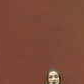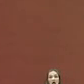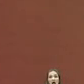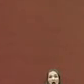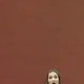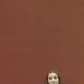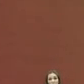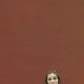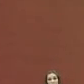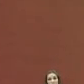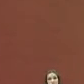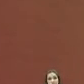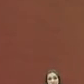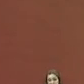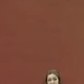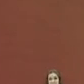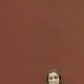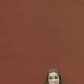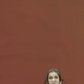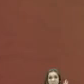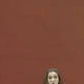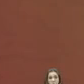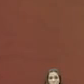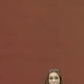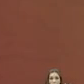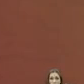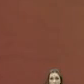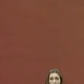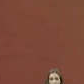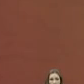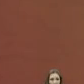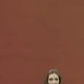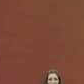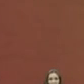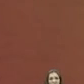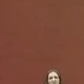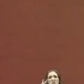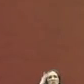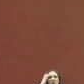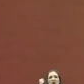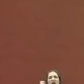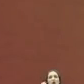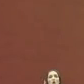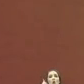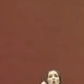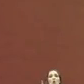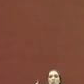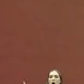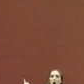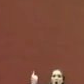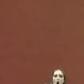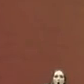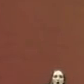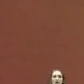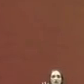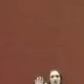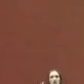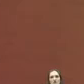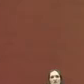otra manera masacre. La masacre ocurrió ante la ausencia de una orden política y